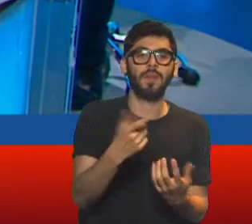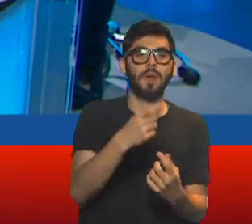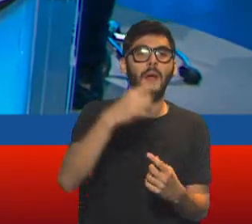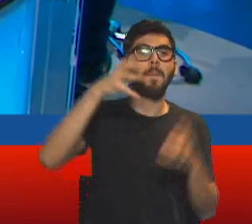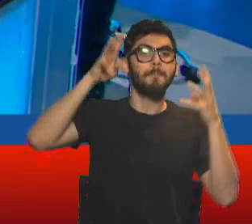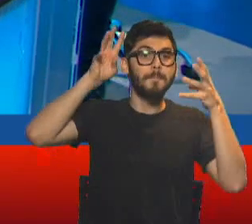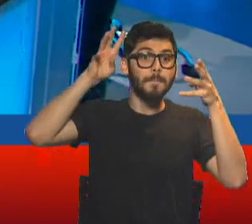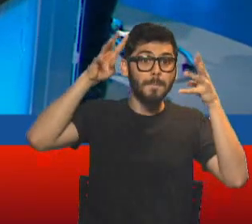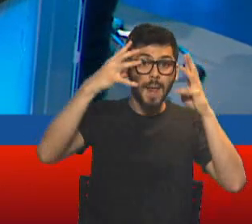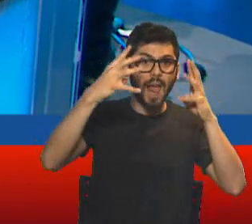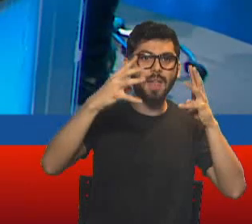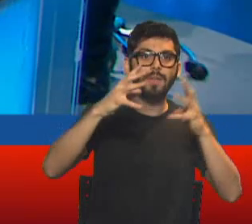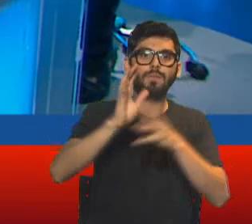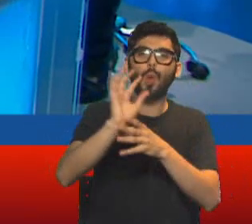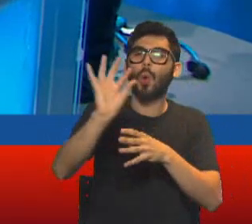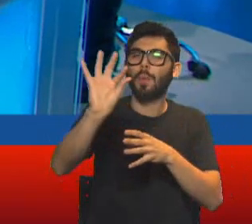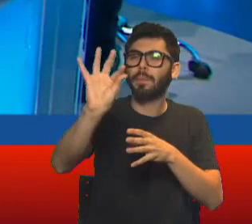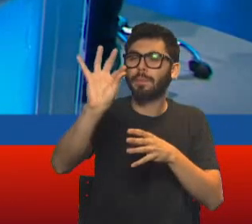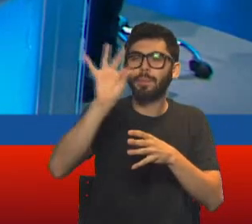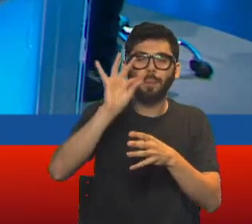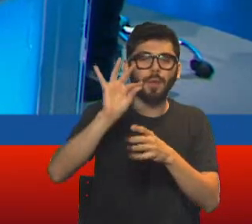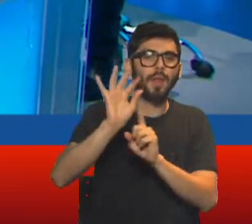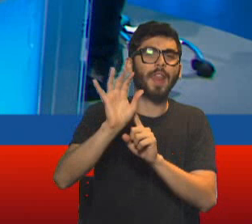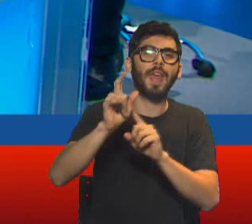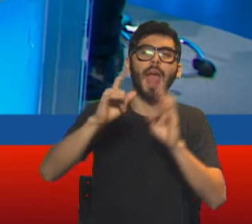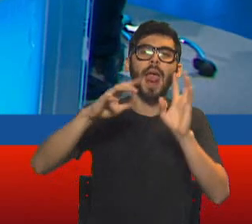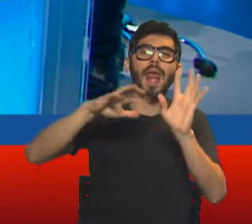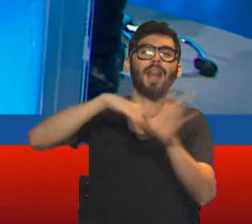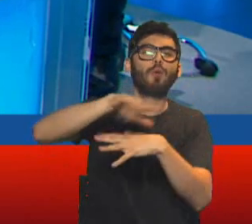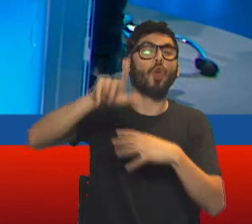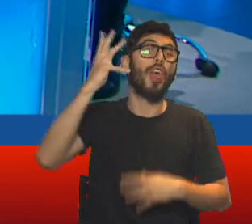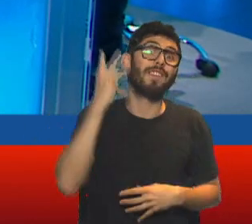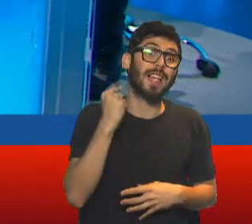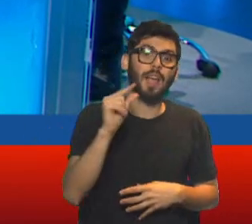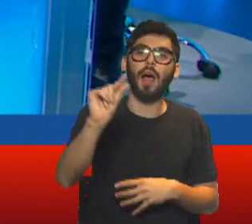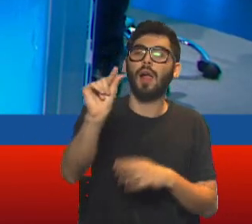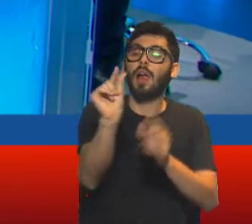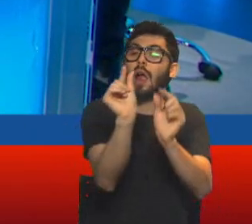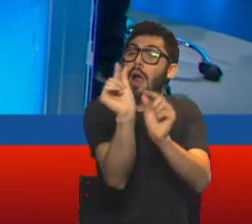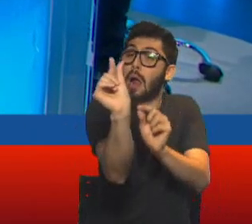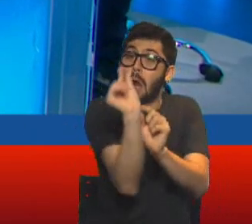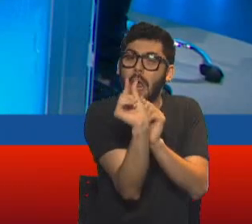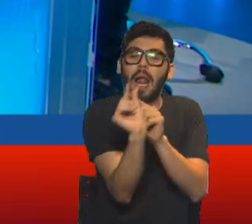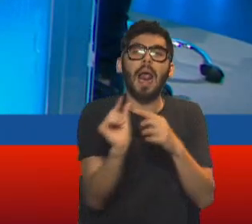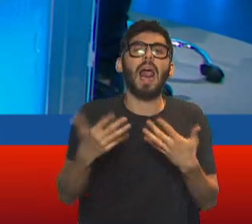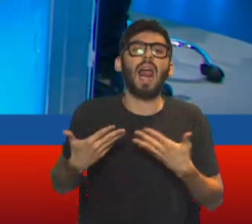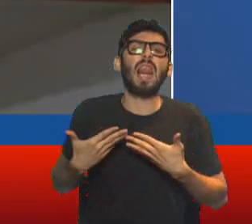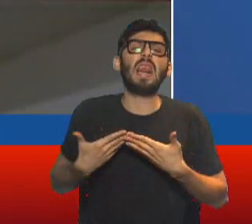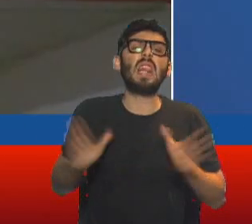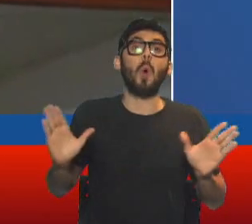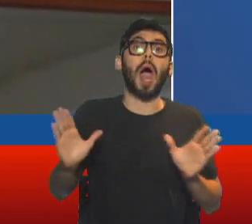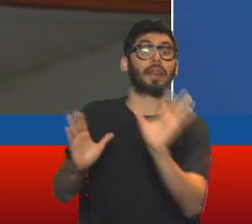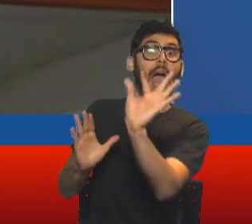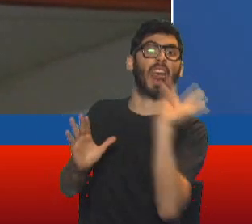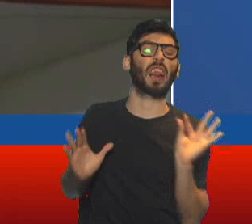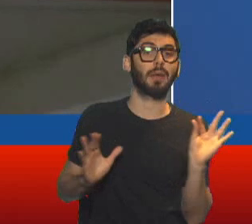la Revolución Francesa, el tercio que dice libertad, y deja de lado igualdad y